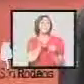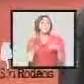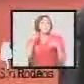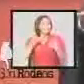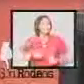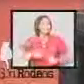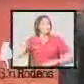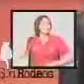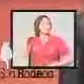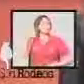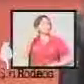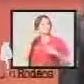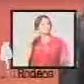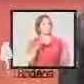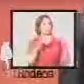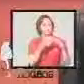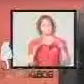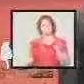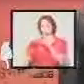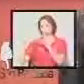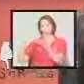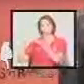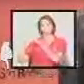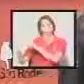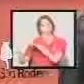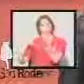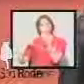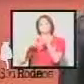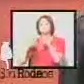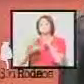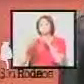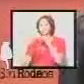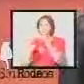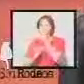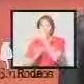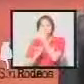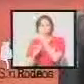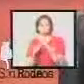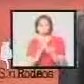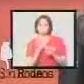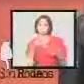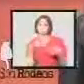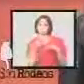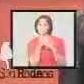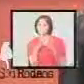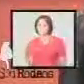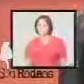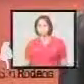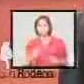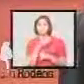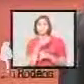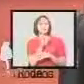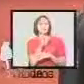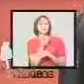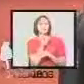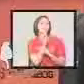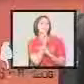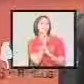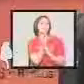en vivienda horizontal, el banco igualmente tiene la solución. No tenemos una